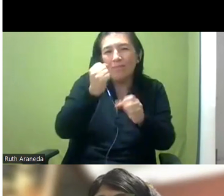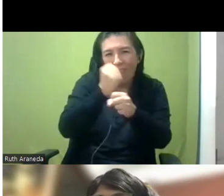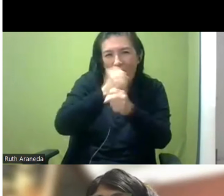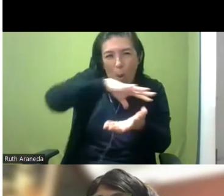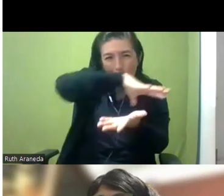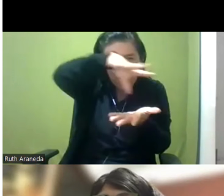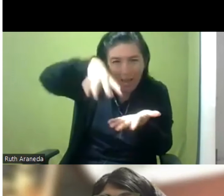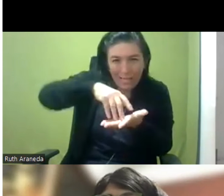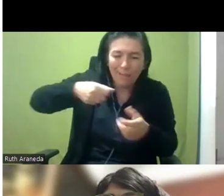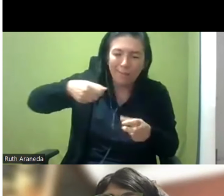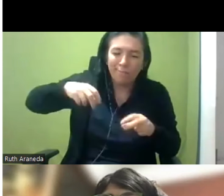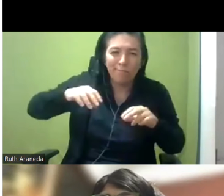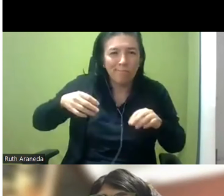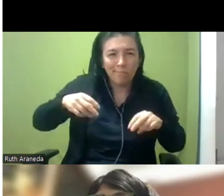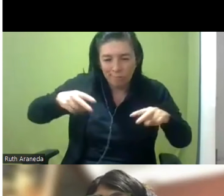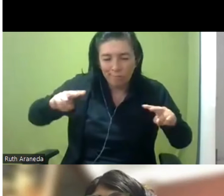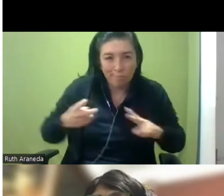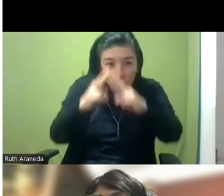ejemplo,